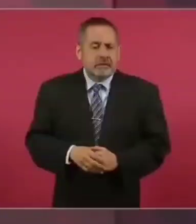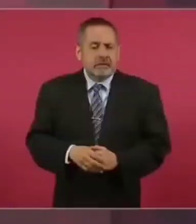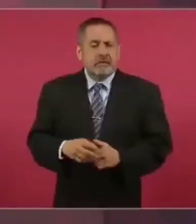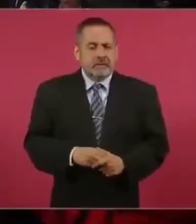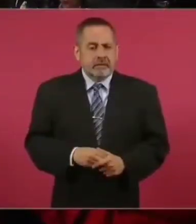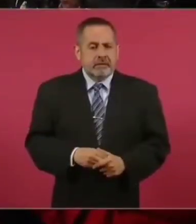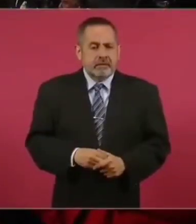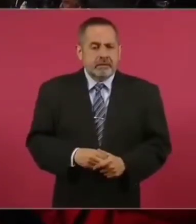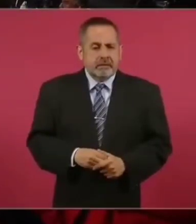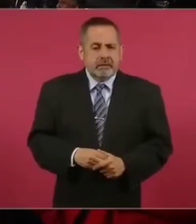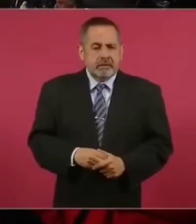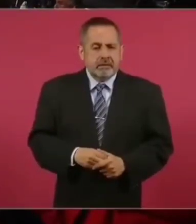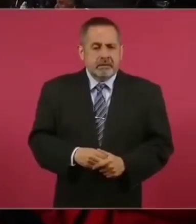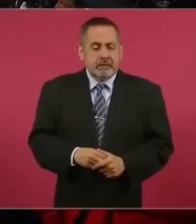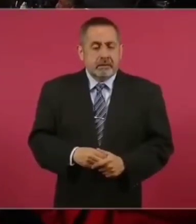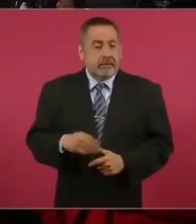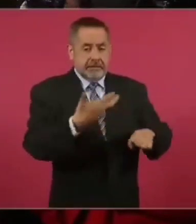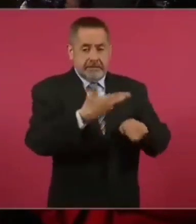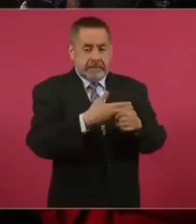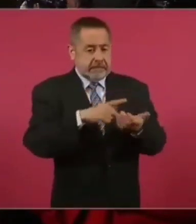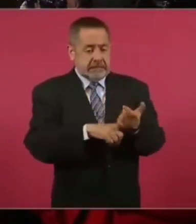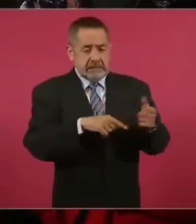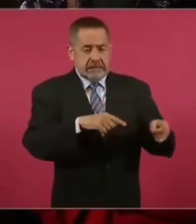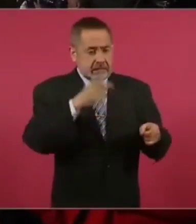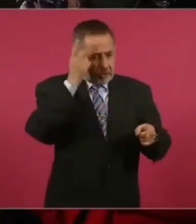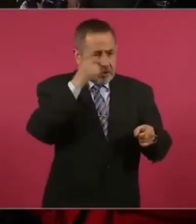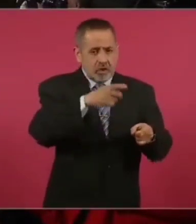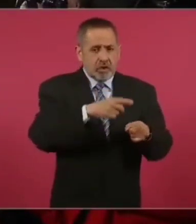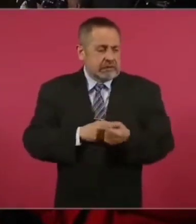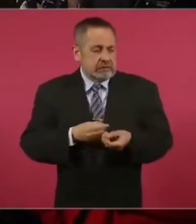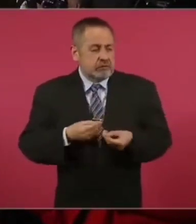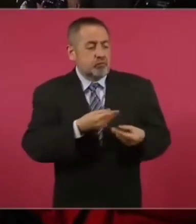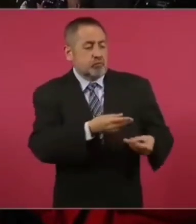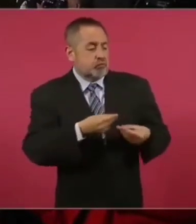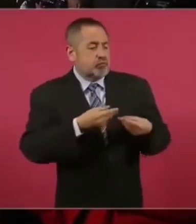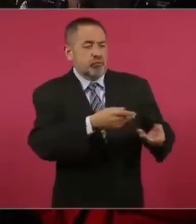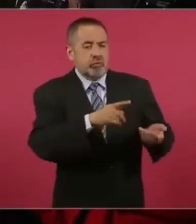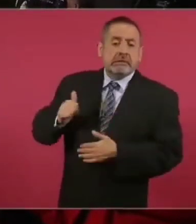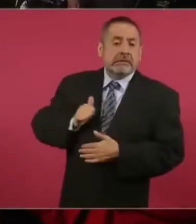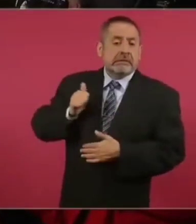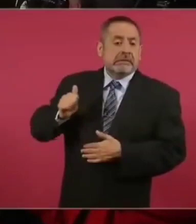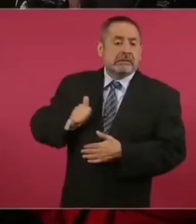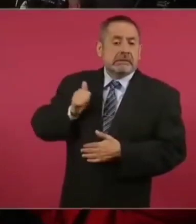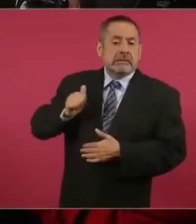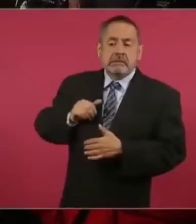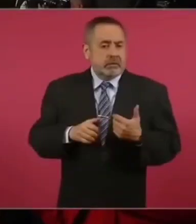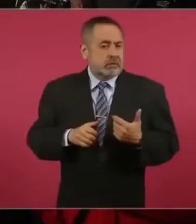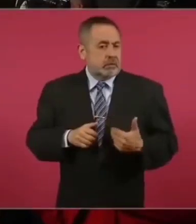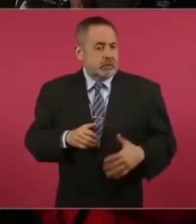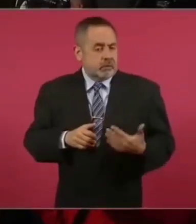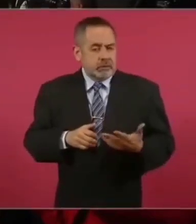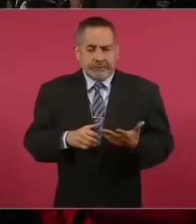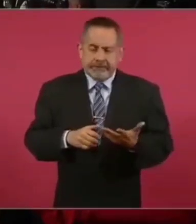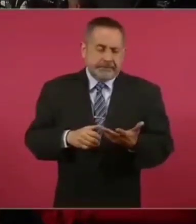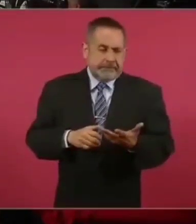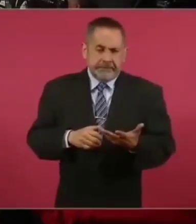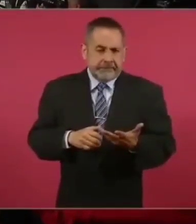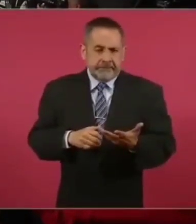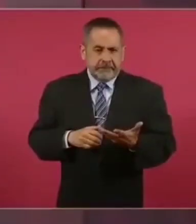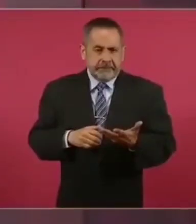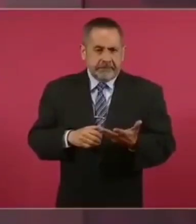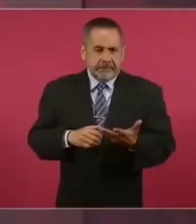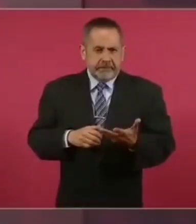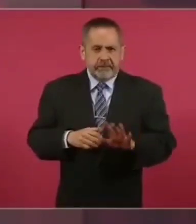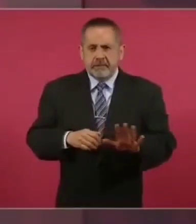pasaba? Eran las empresas y los influyentes los que dominaban. Entonces, eso